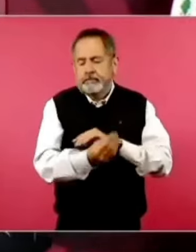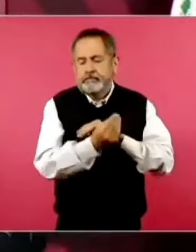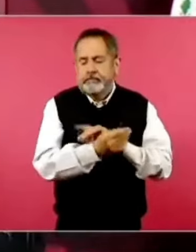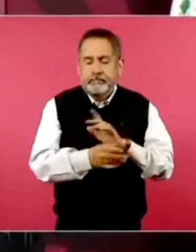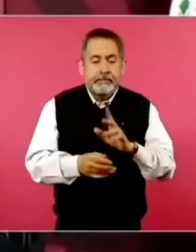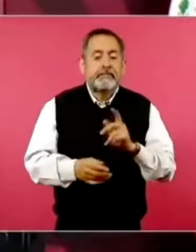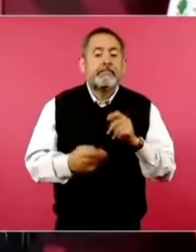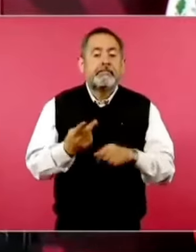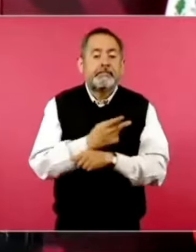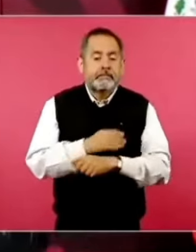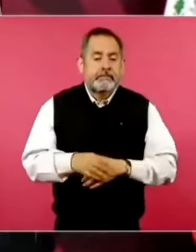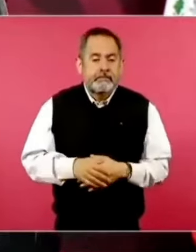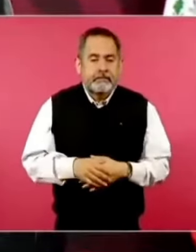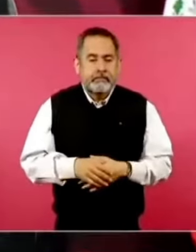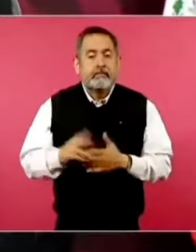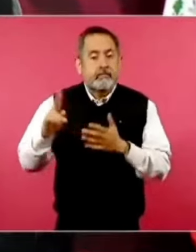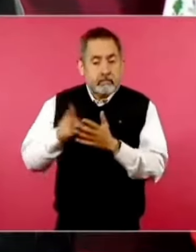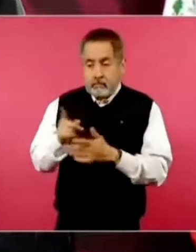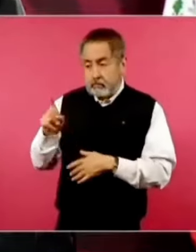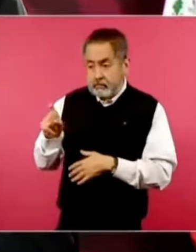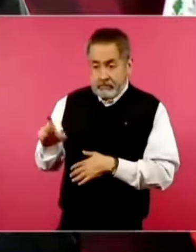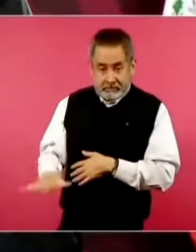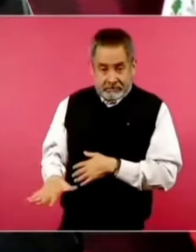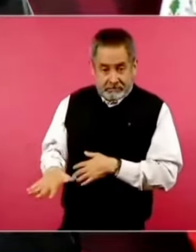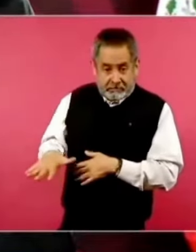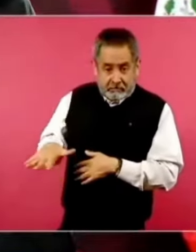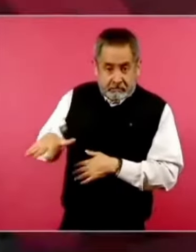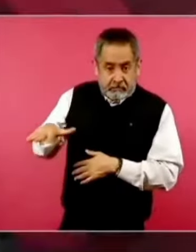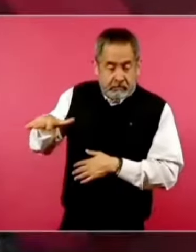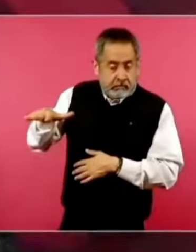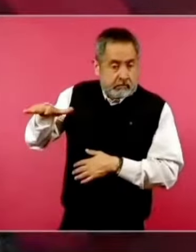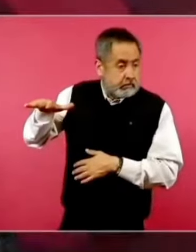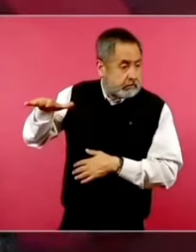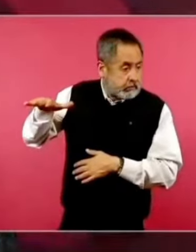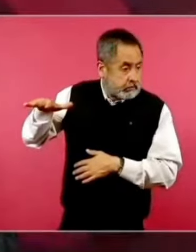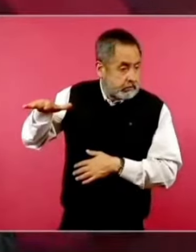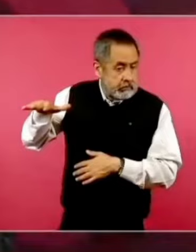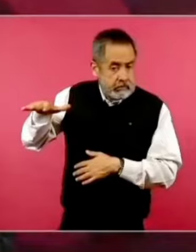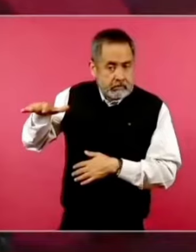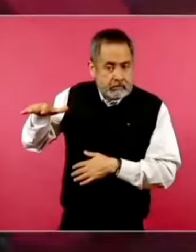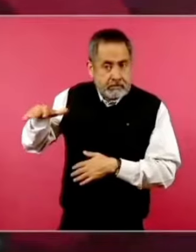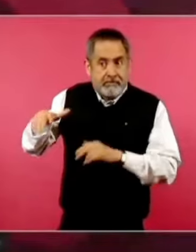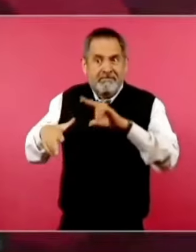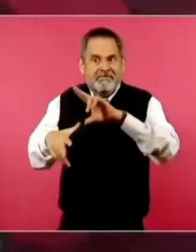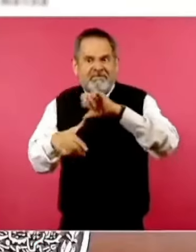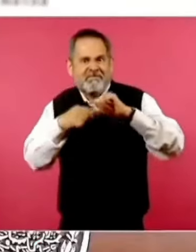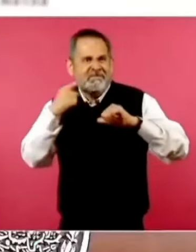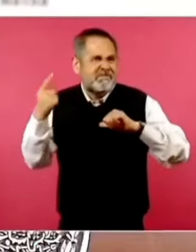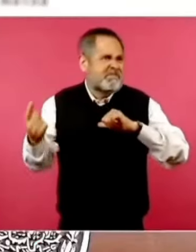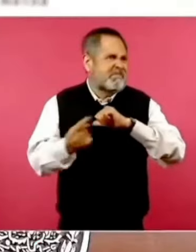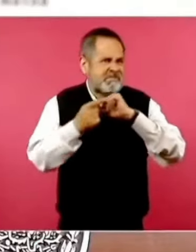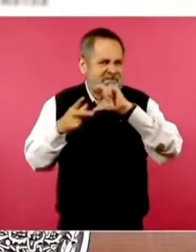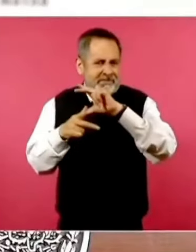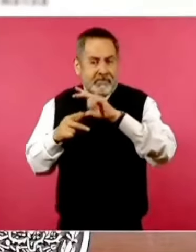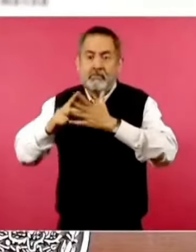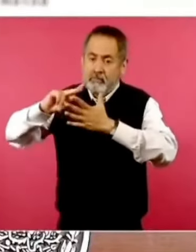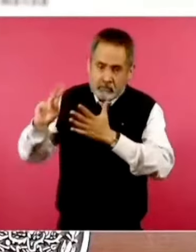eh Se volvieron a llenar los embalses vino eh de nuevo un